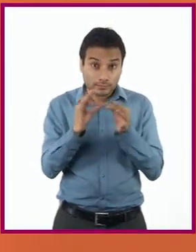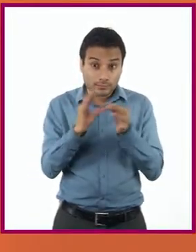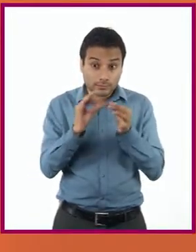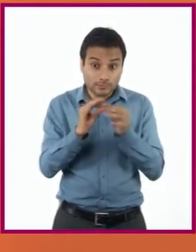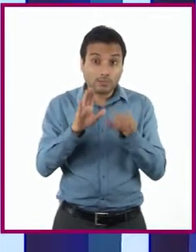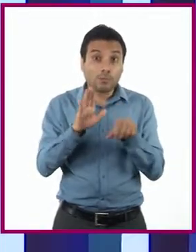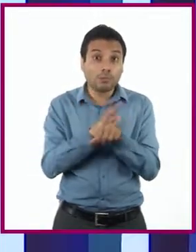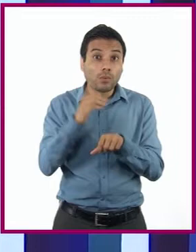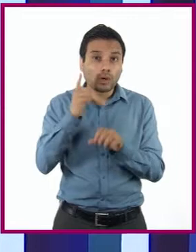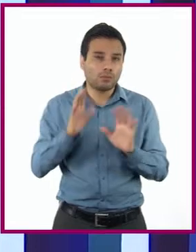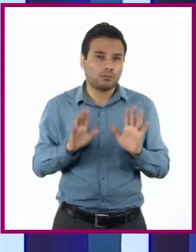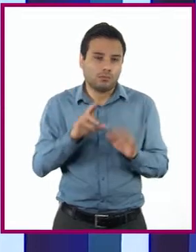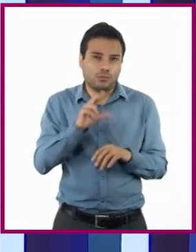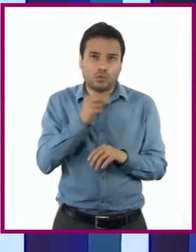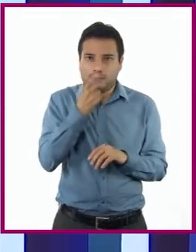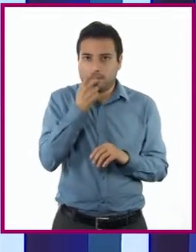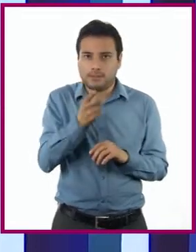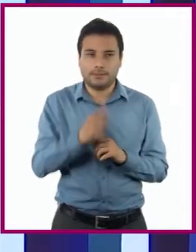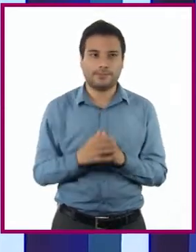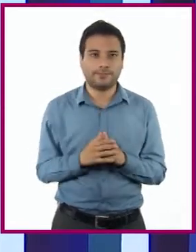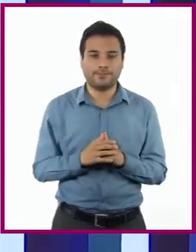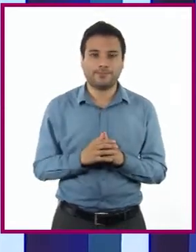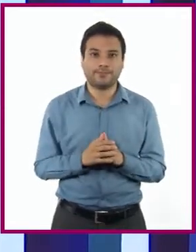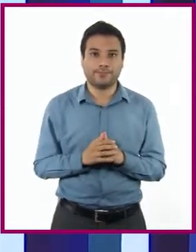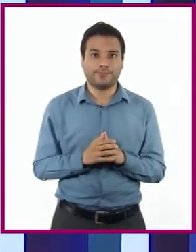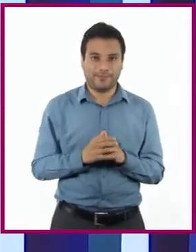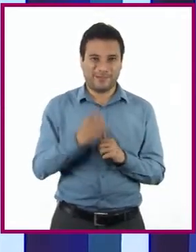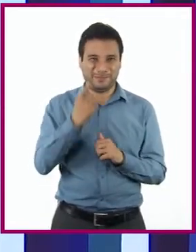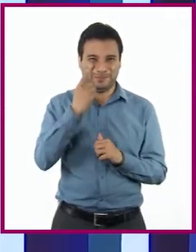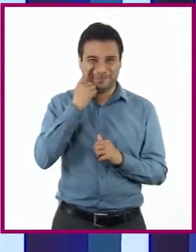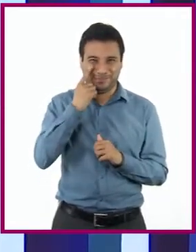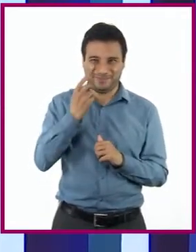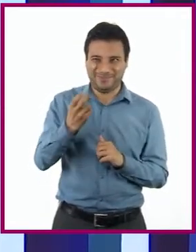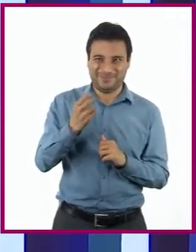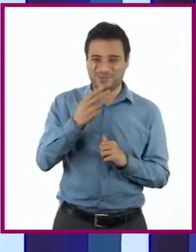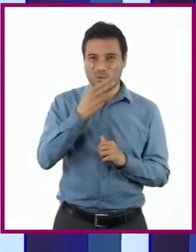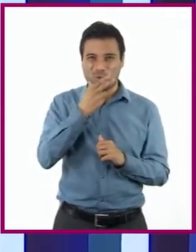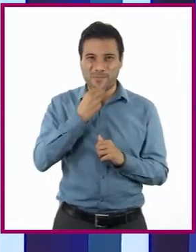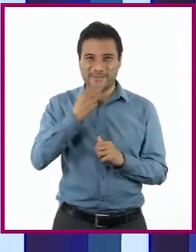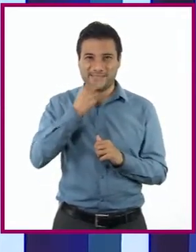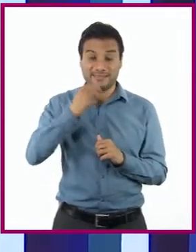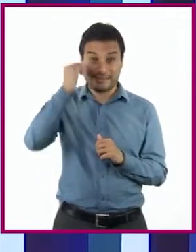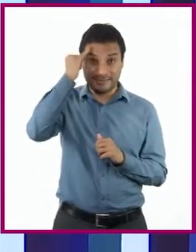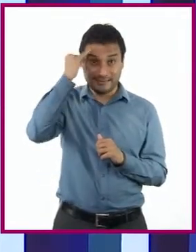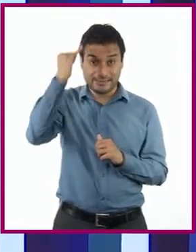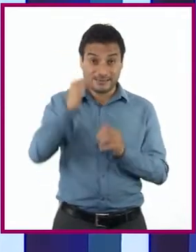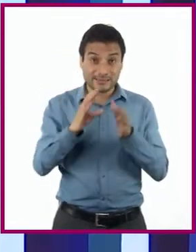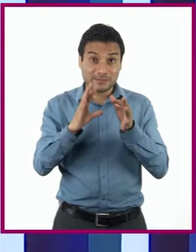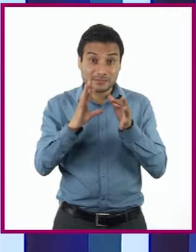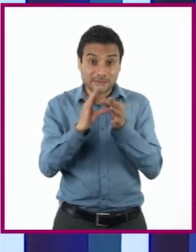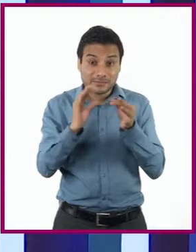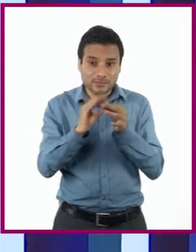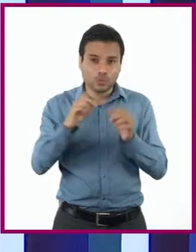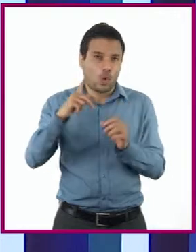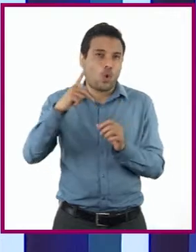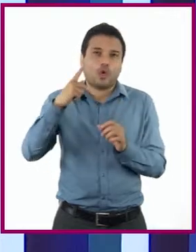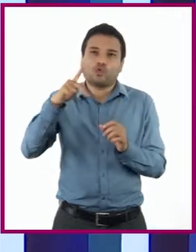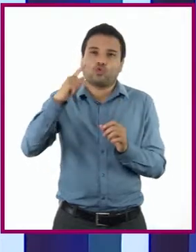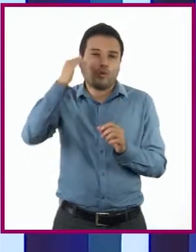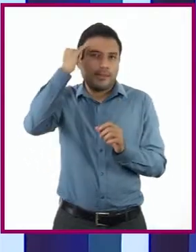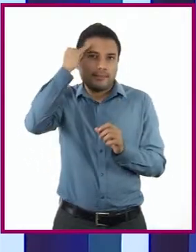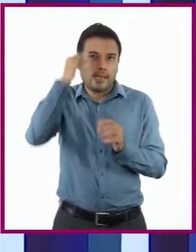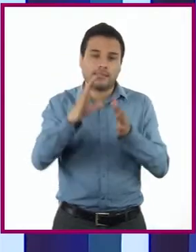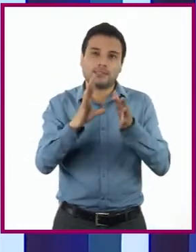esto. Hay que destacar que todas estas concepciones de estos grandes filósofos solo eran ideas y no